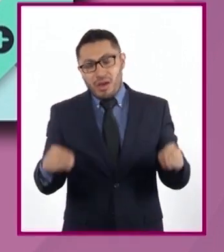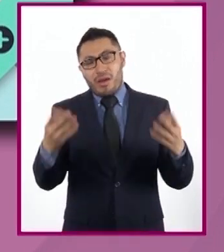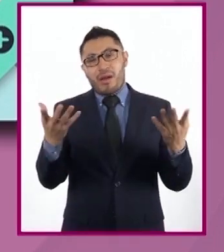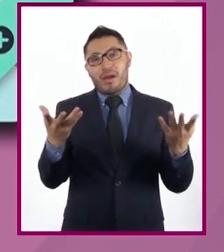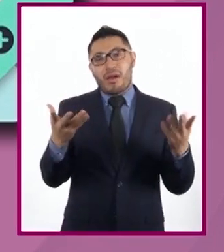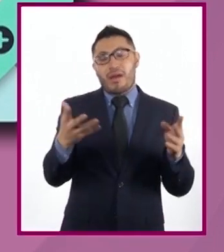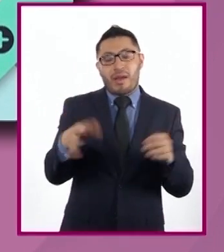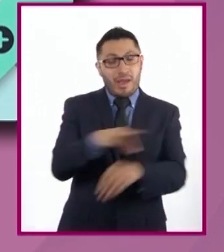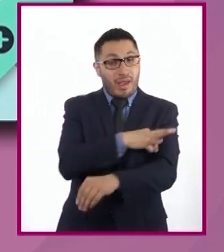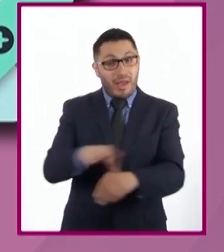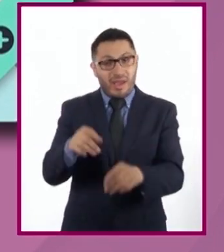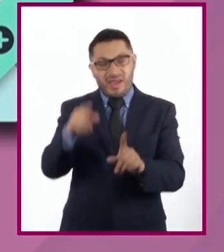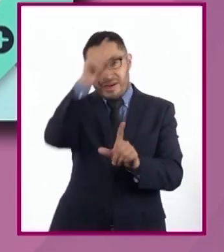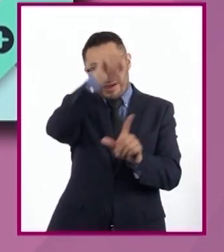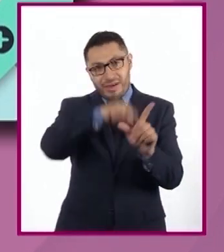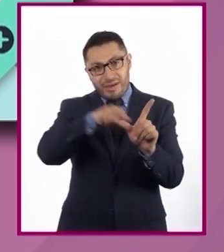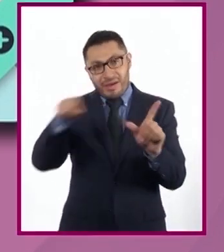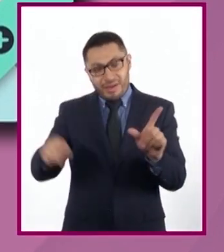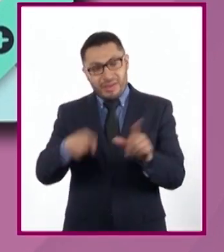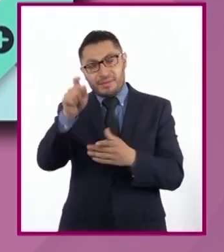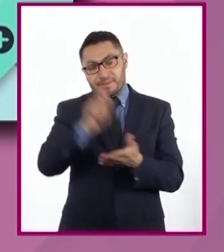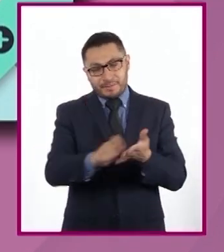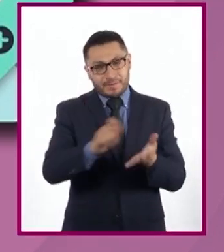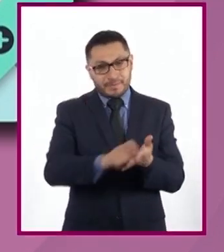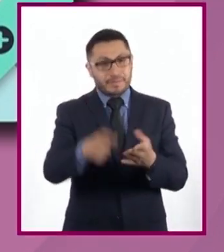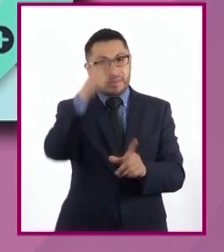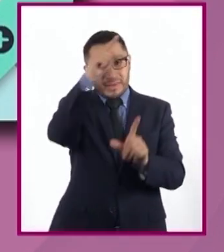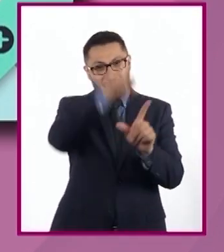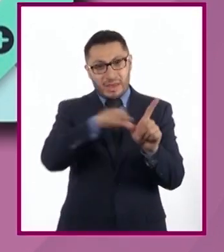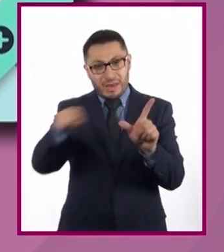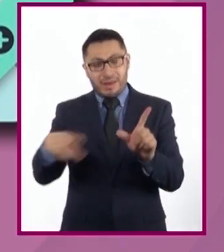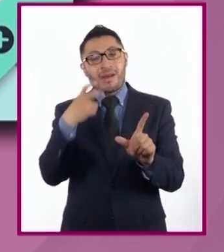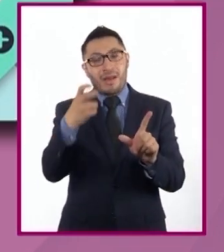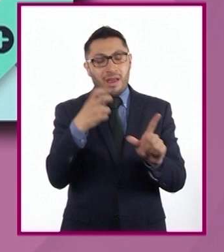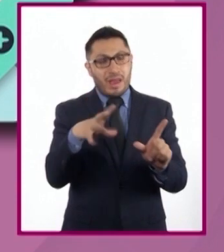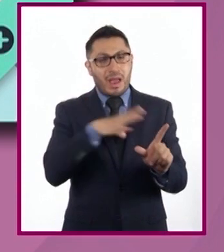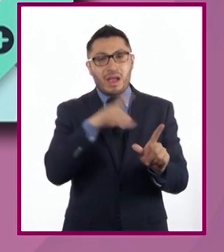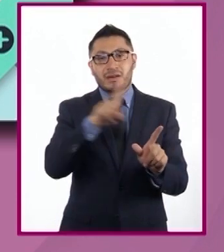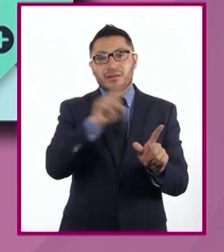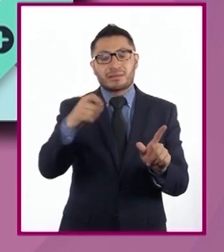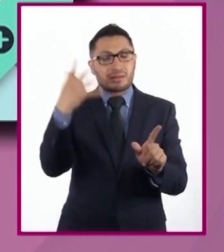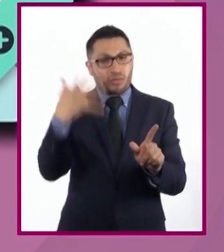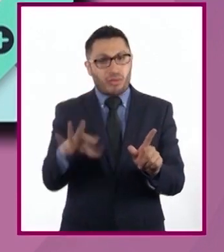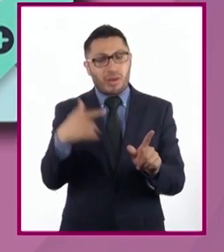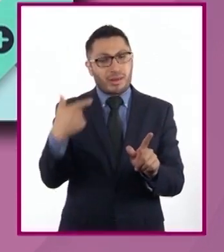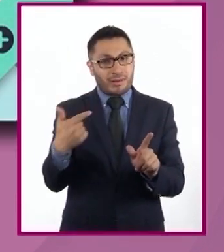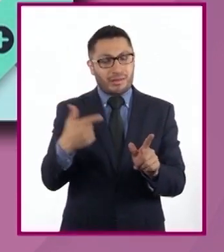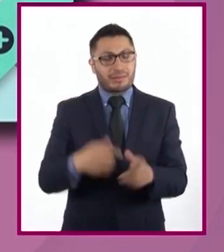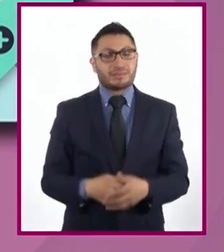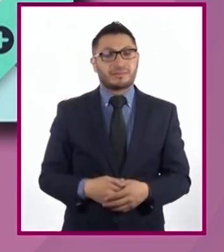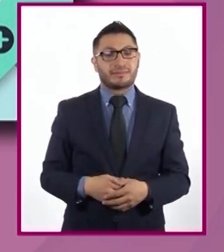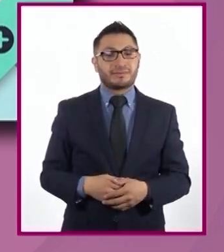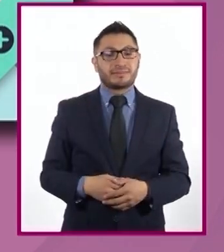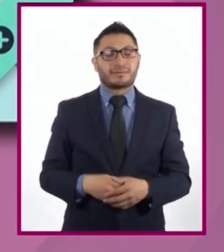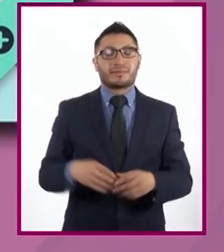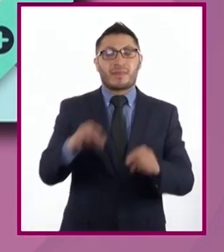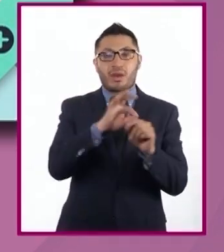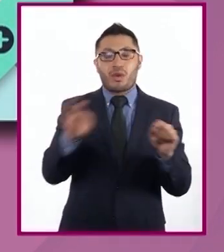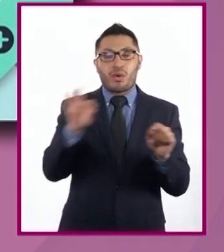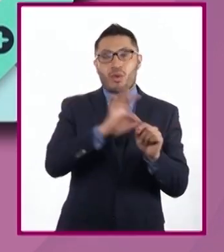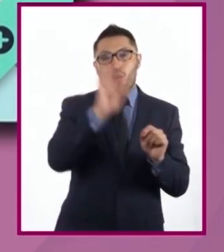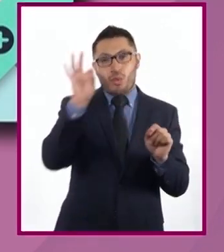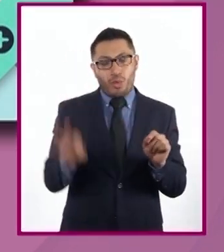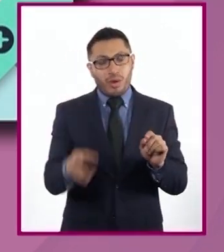apertura y tomen nota. La apertura de este ángulo corresponde a 110 grados. Con el transportador